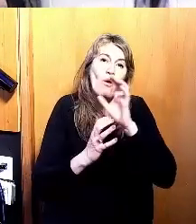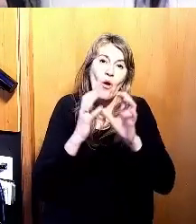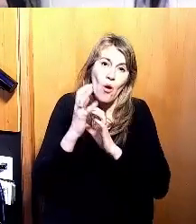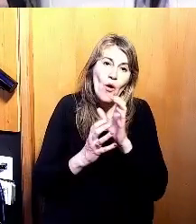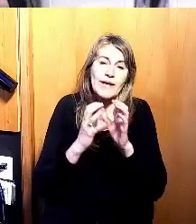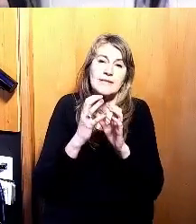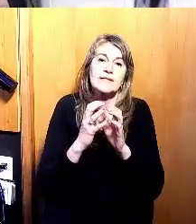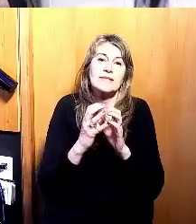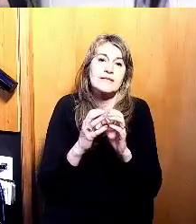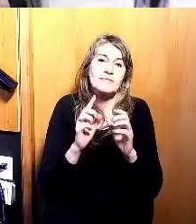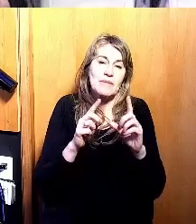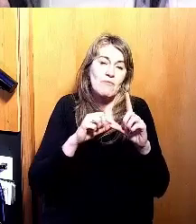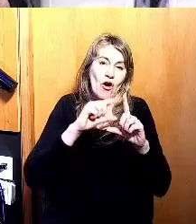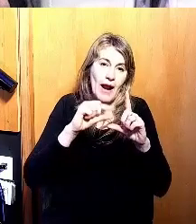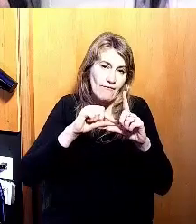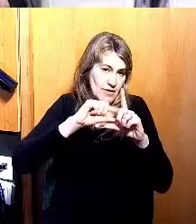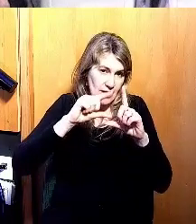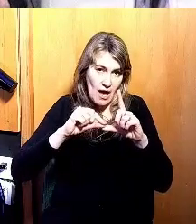vimos hace un momento,